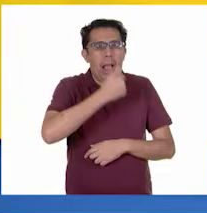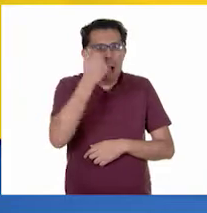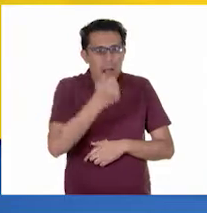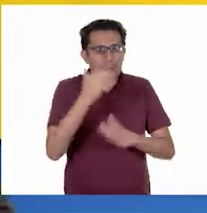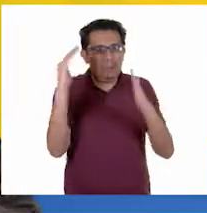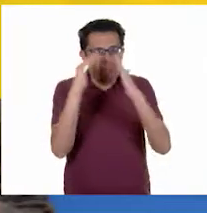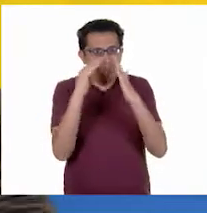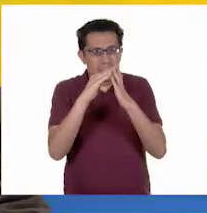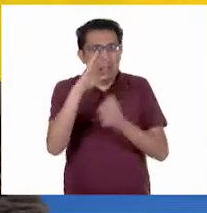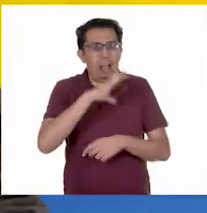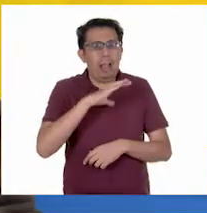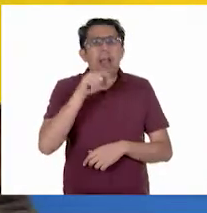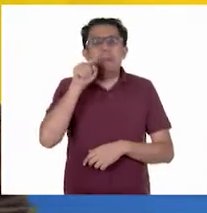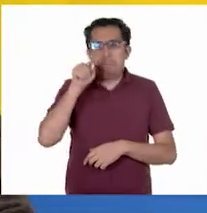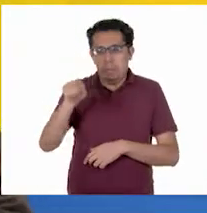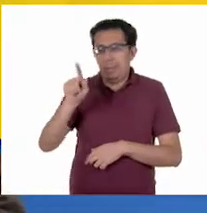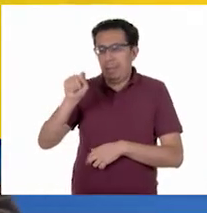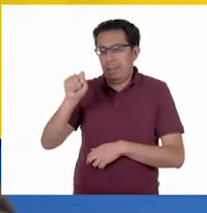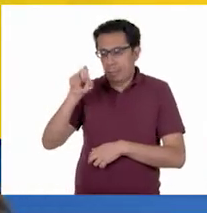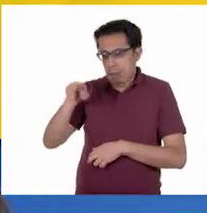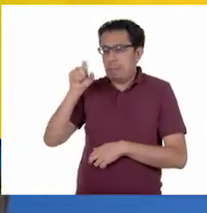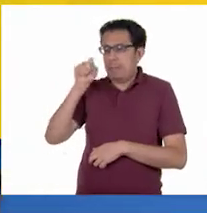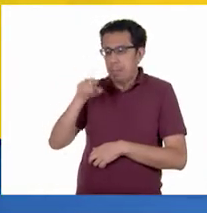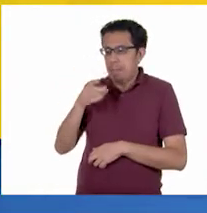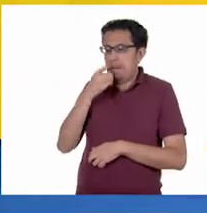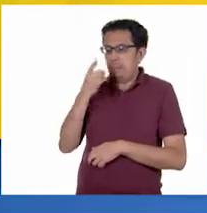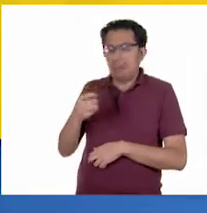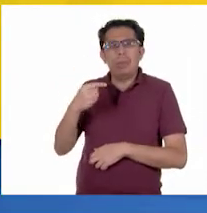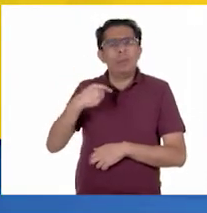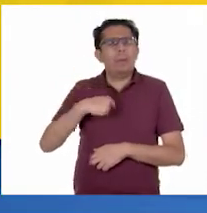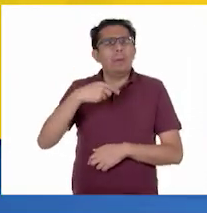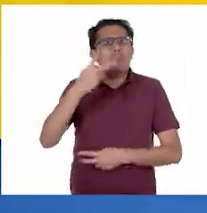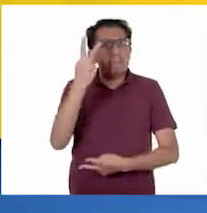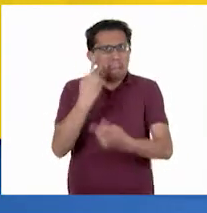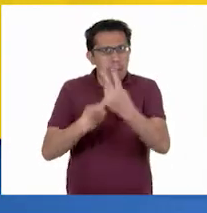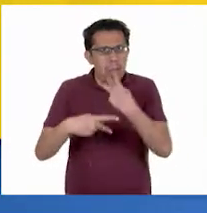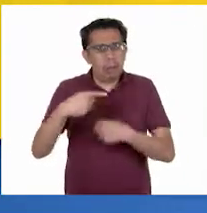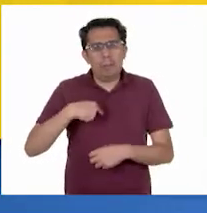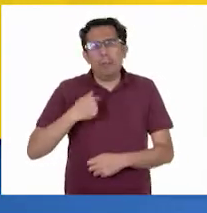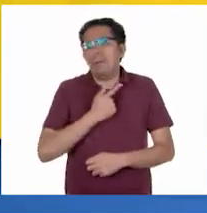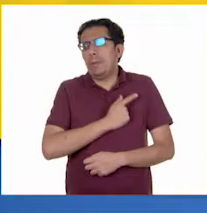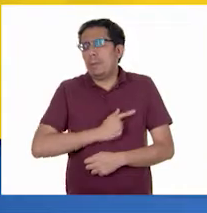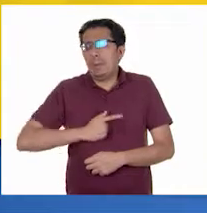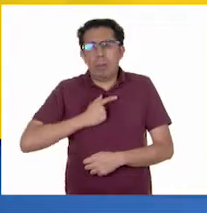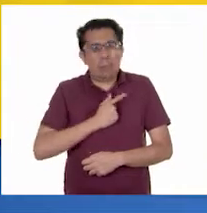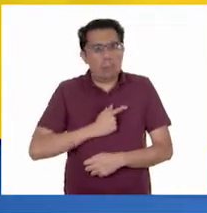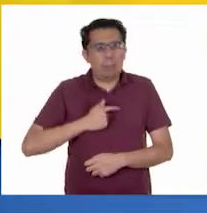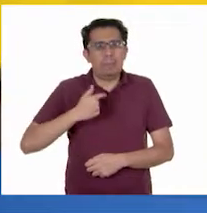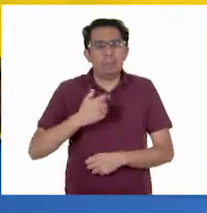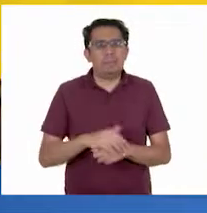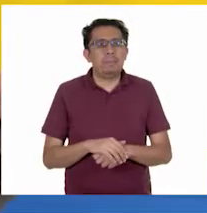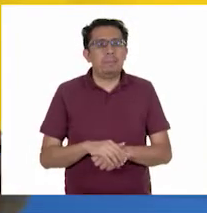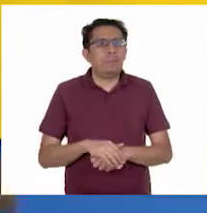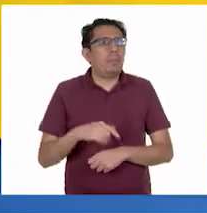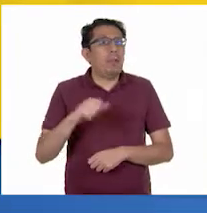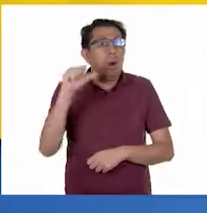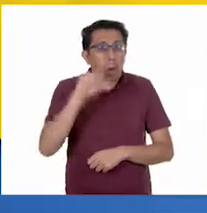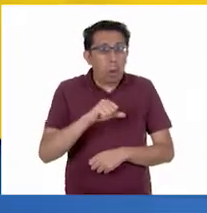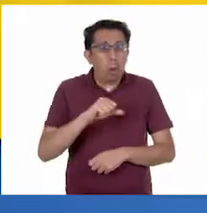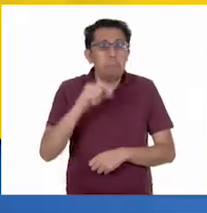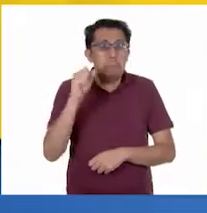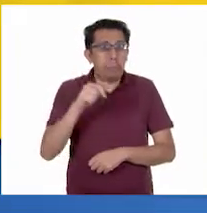Titón, lógicamente también, que yo disfruto mucho en verdad de estar con ustedes. No solo hoy, siempre. Bueno, ya me expresé, ahora